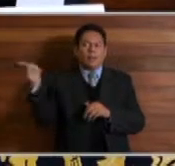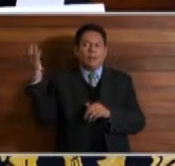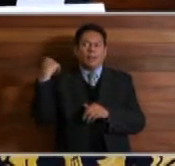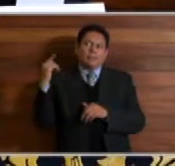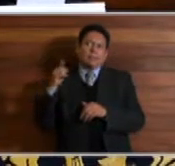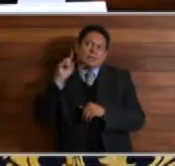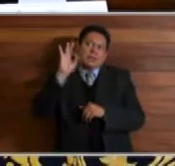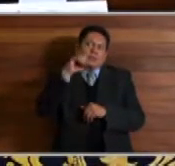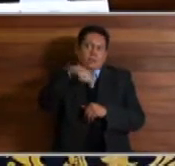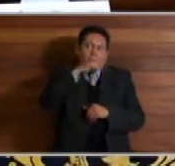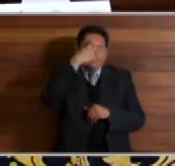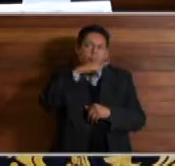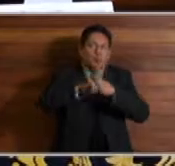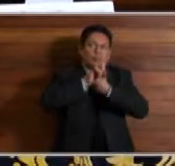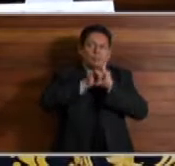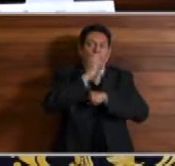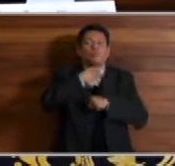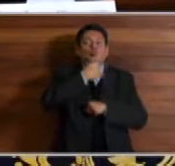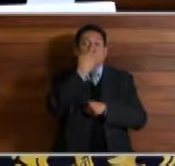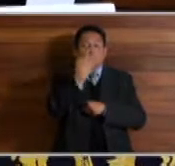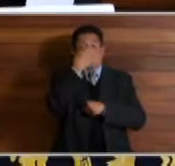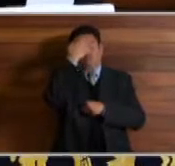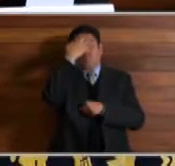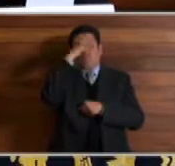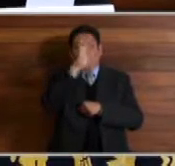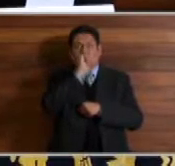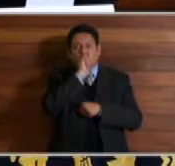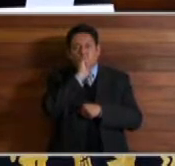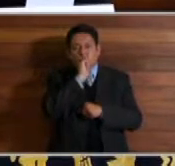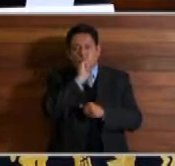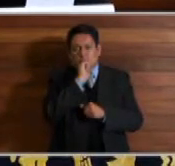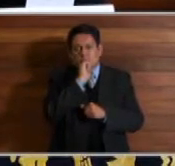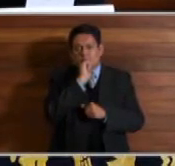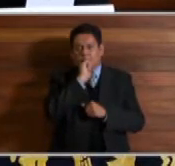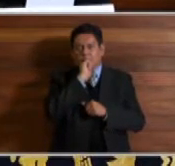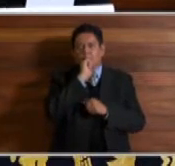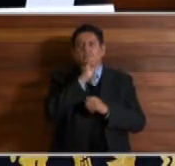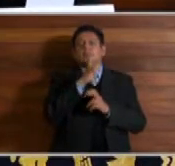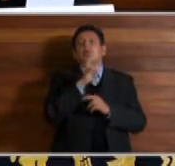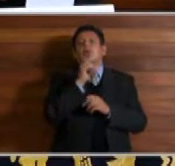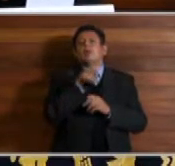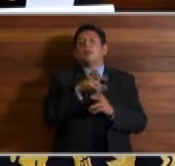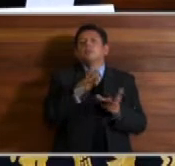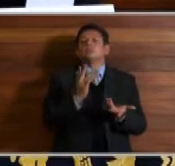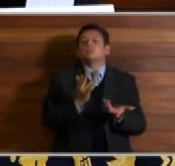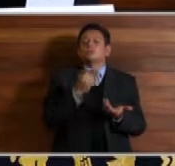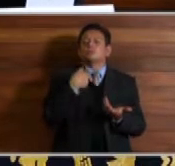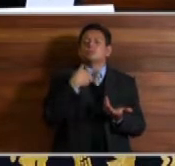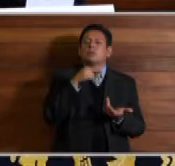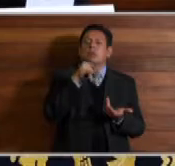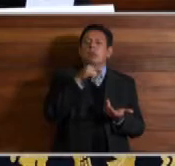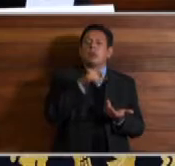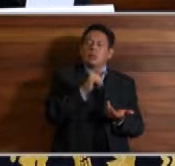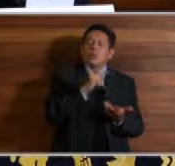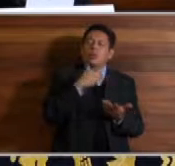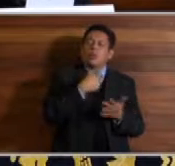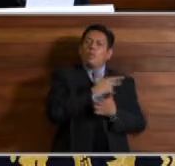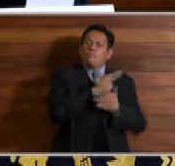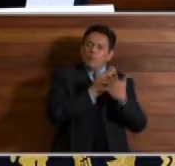pero yo diría, examinando el programa, el uso o abuso de los